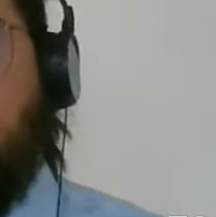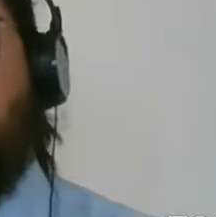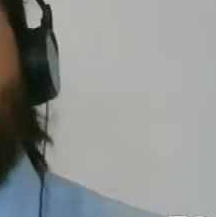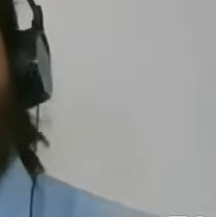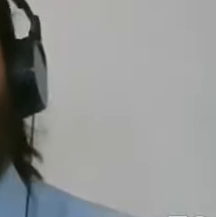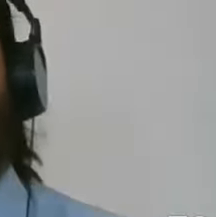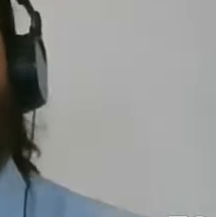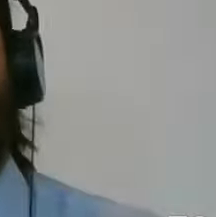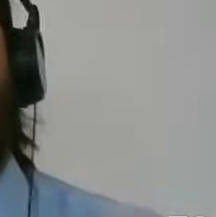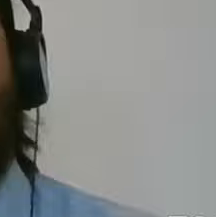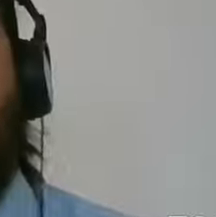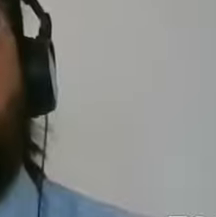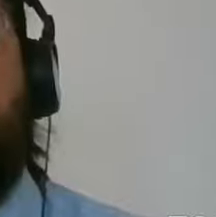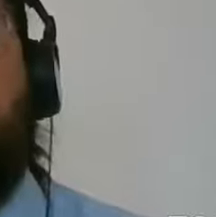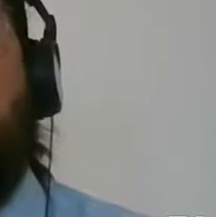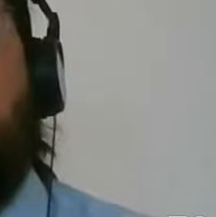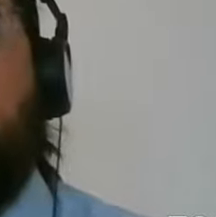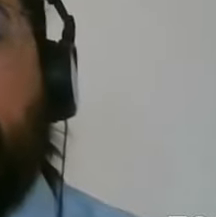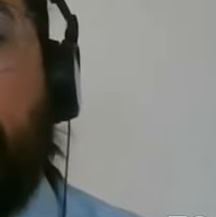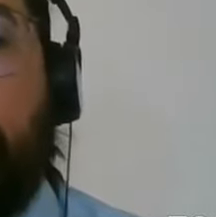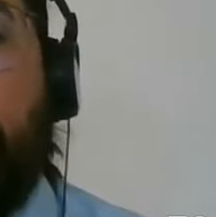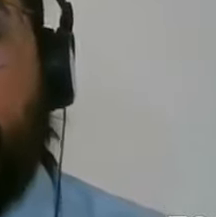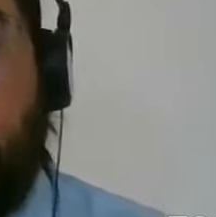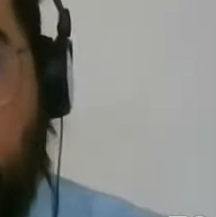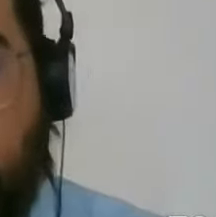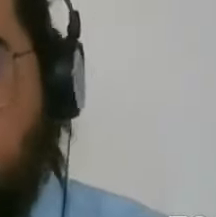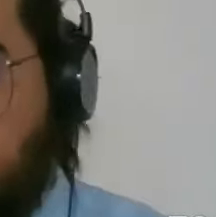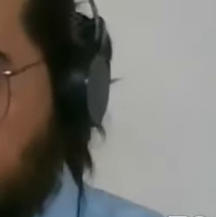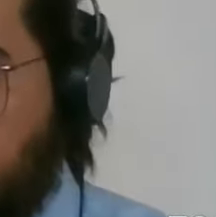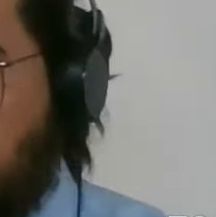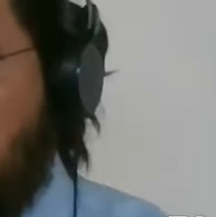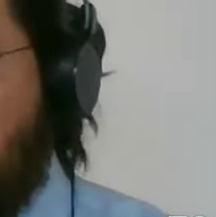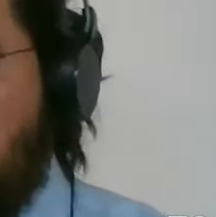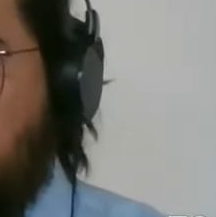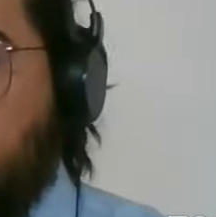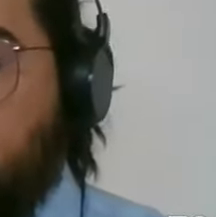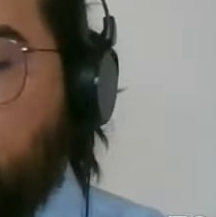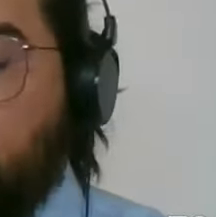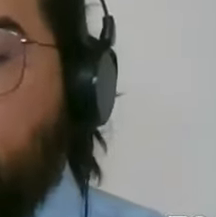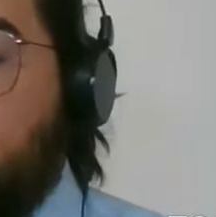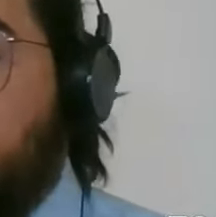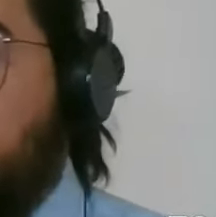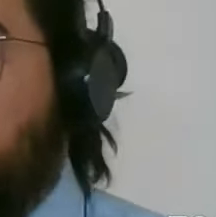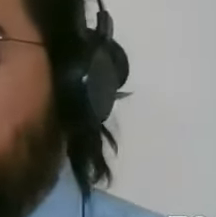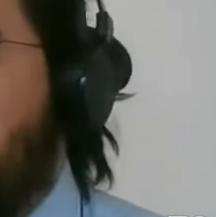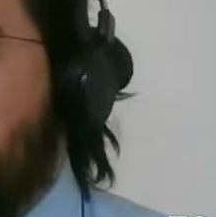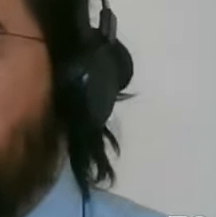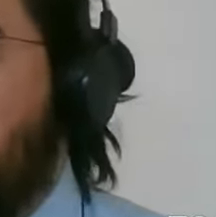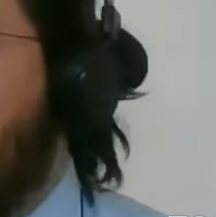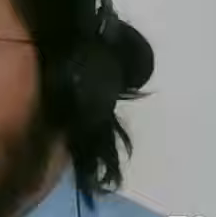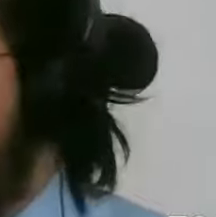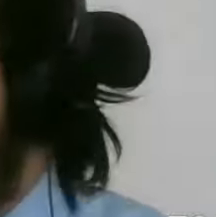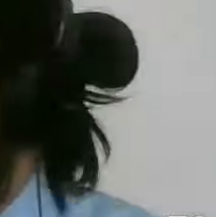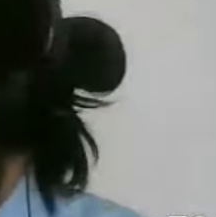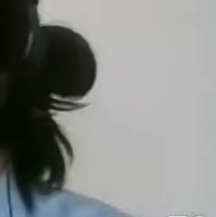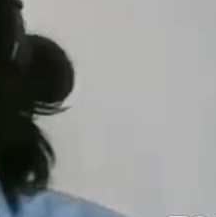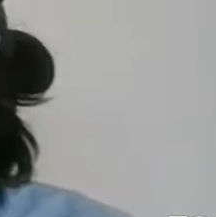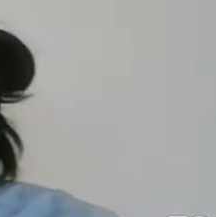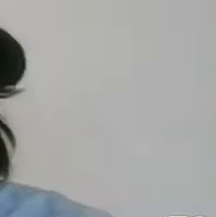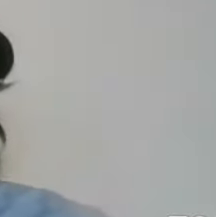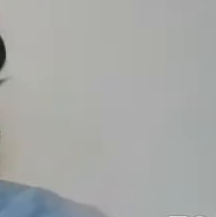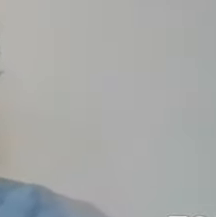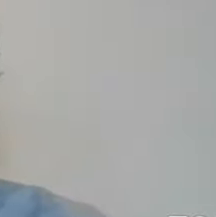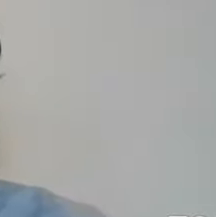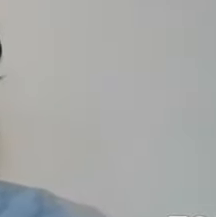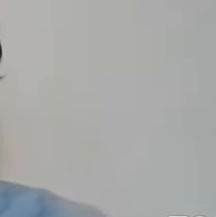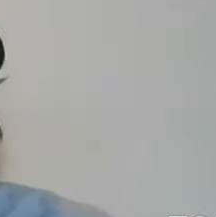como tal, que son los cuadernos de jurisprudencia, esta iniciativa de nuestra directora, Ana María Ibarroguín.